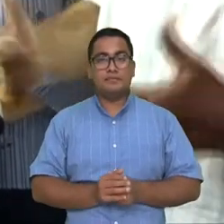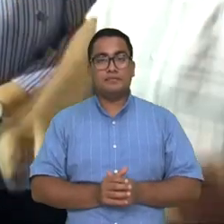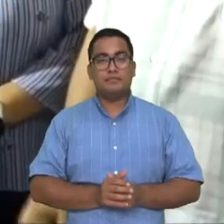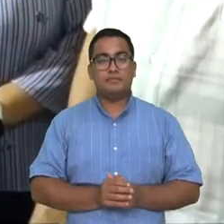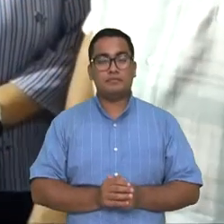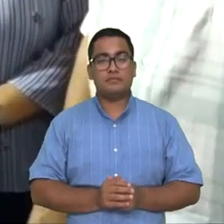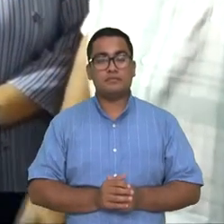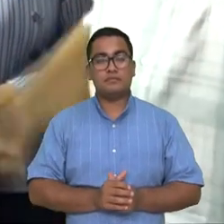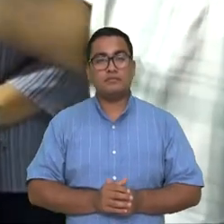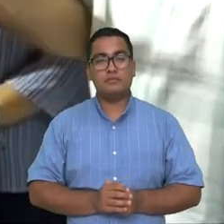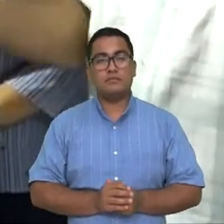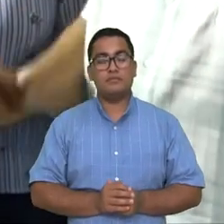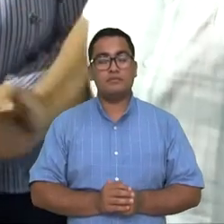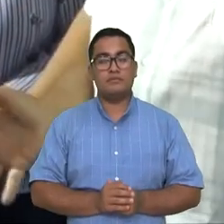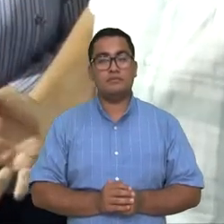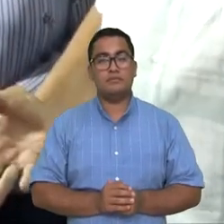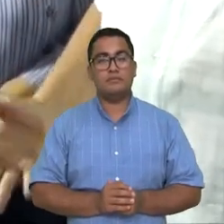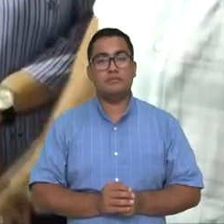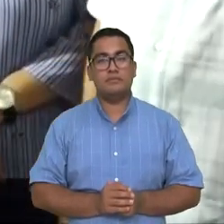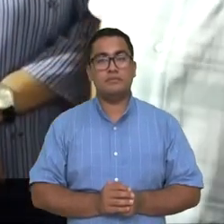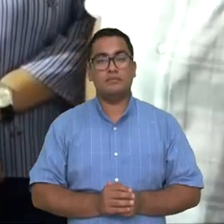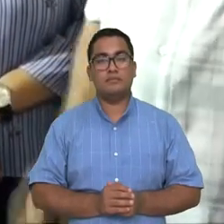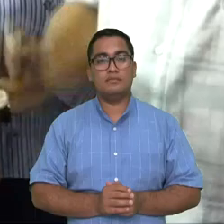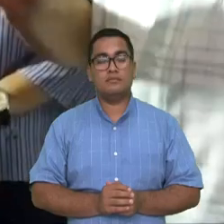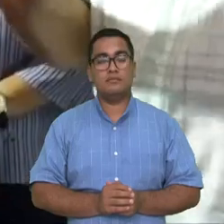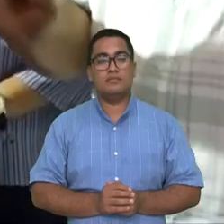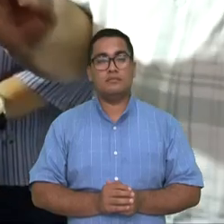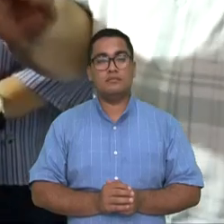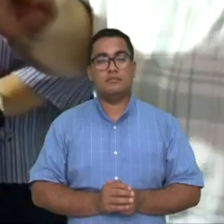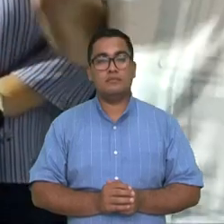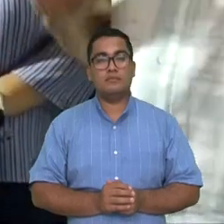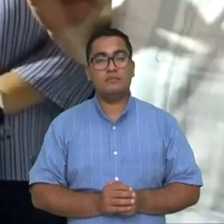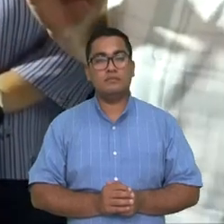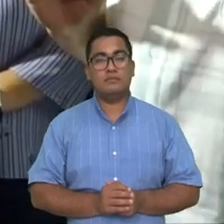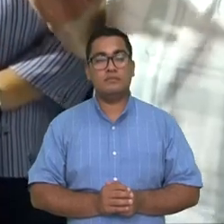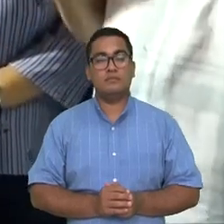problemas respiratorios de gripe, así que